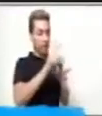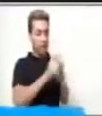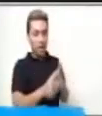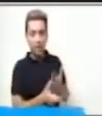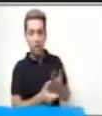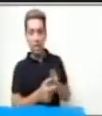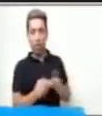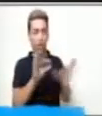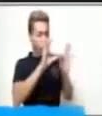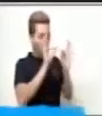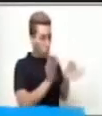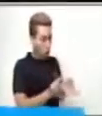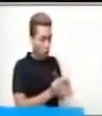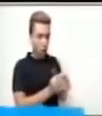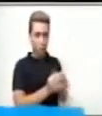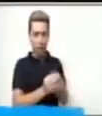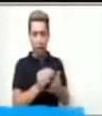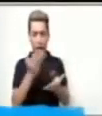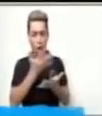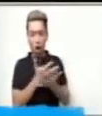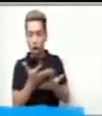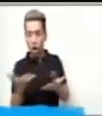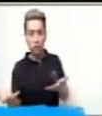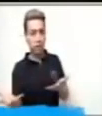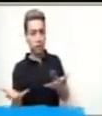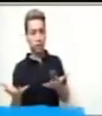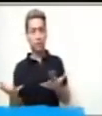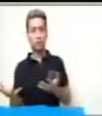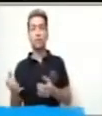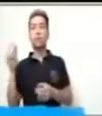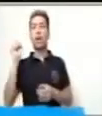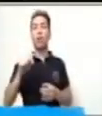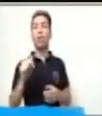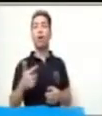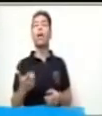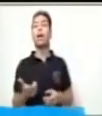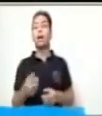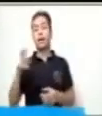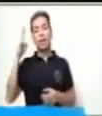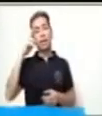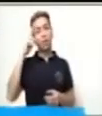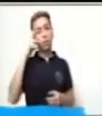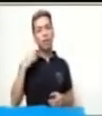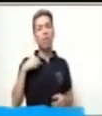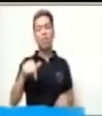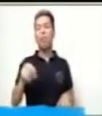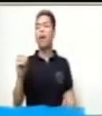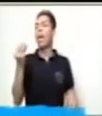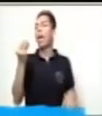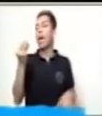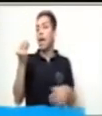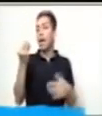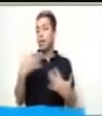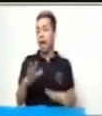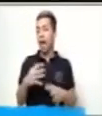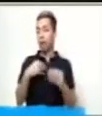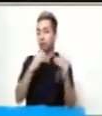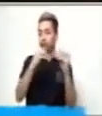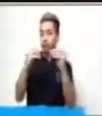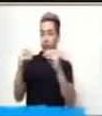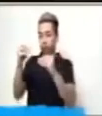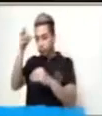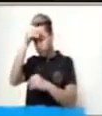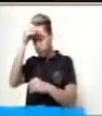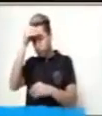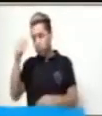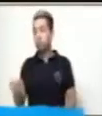objeto, cosa. Ahora, necesitamos recordar qué aprendimos hoy. Aprendimos